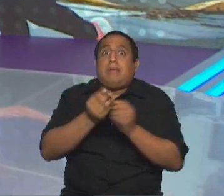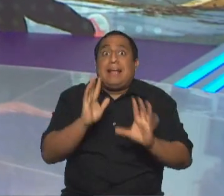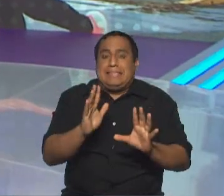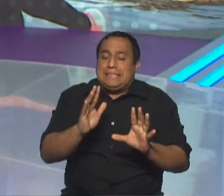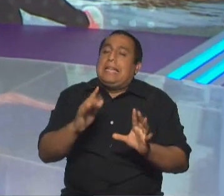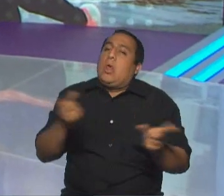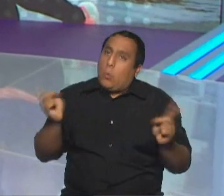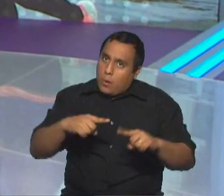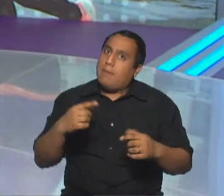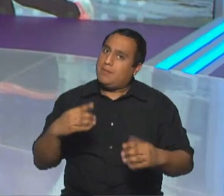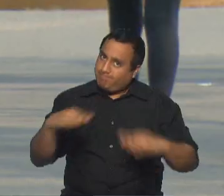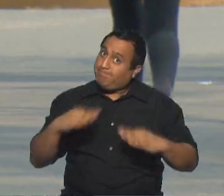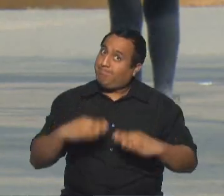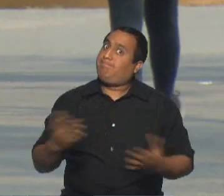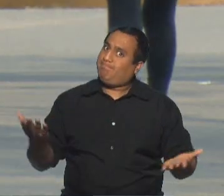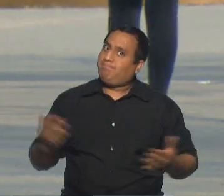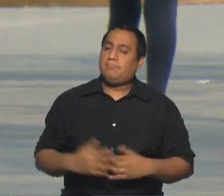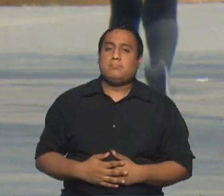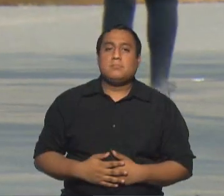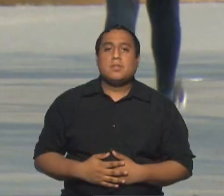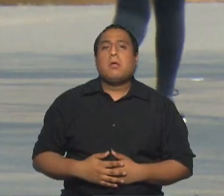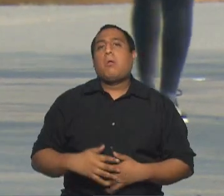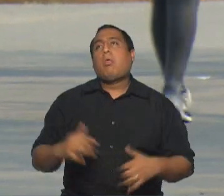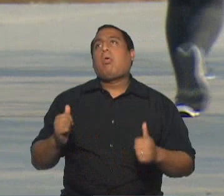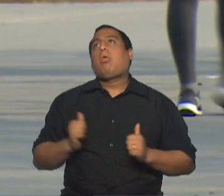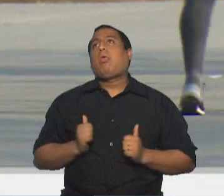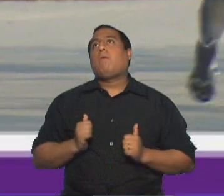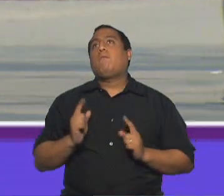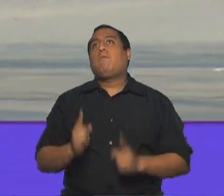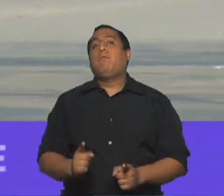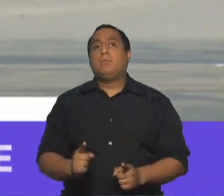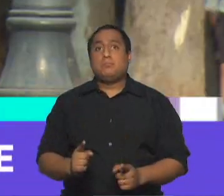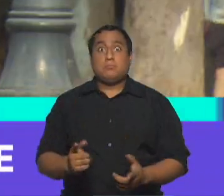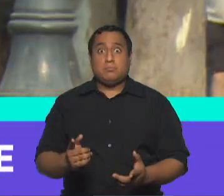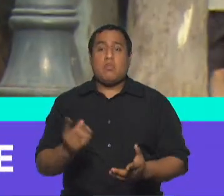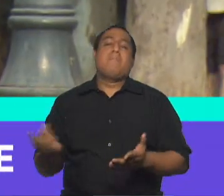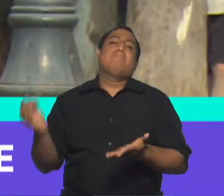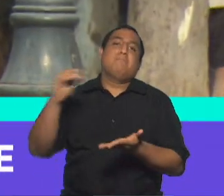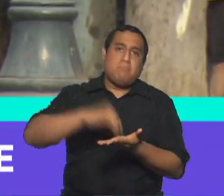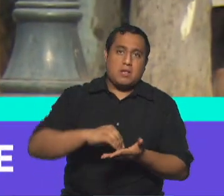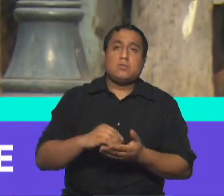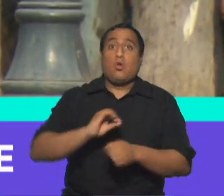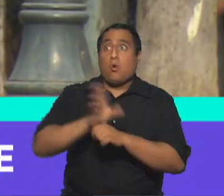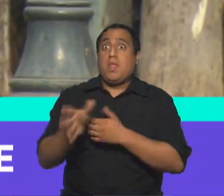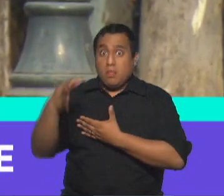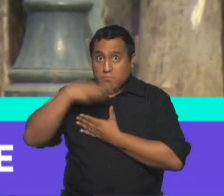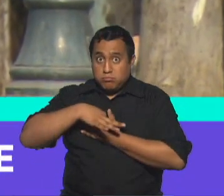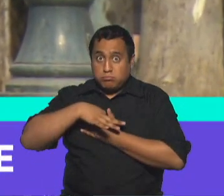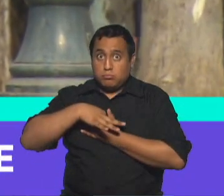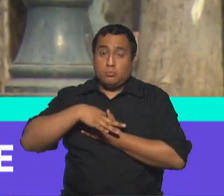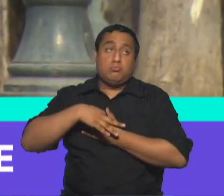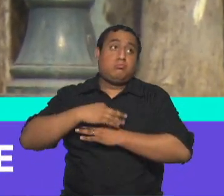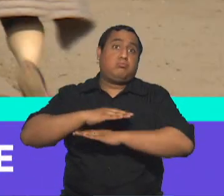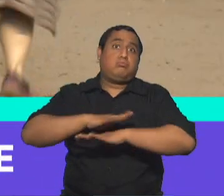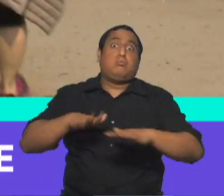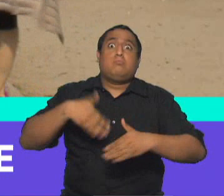volver a ponernos las pilas. Si uno al sedentarismo le agrega haber tenido el COVID, ¿cómo